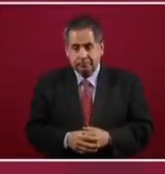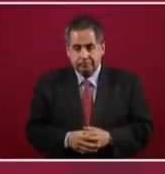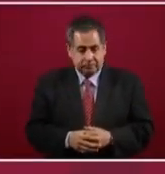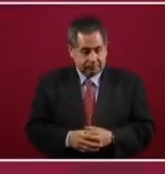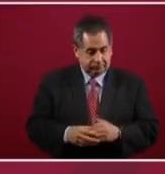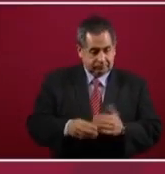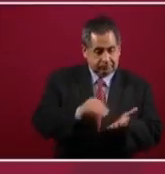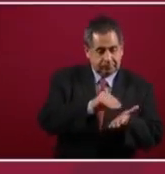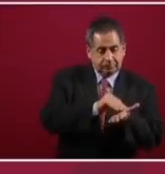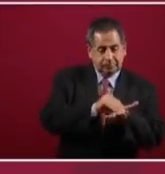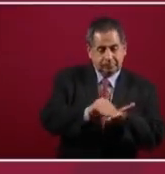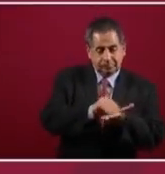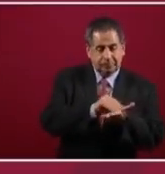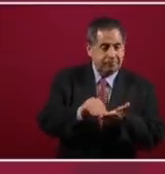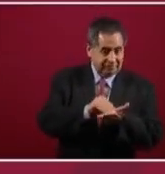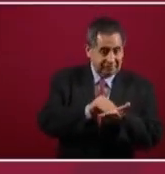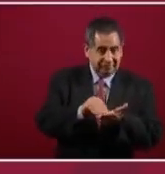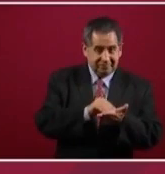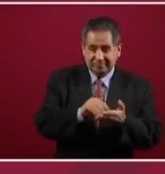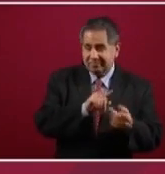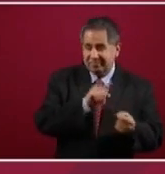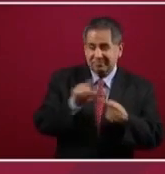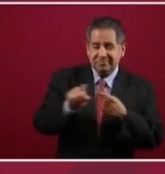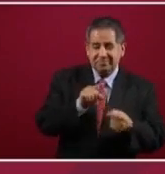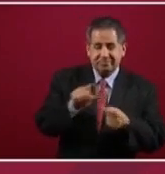no mancha tizna.